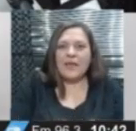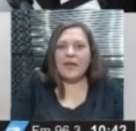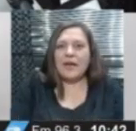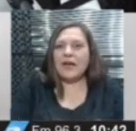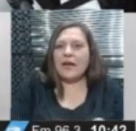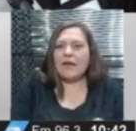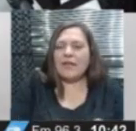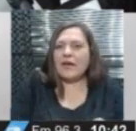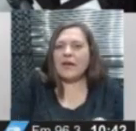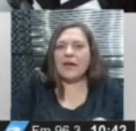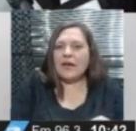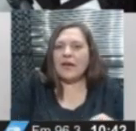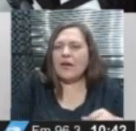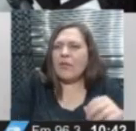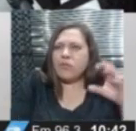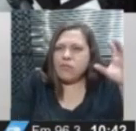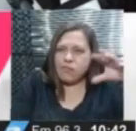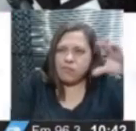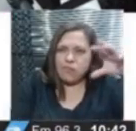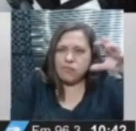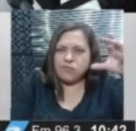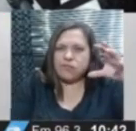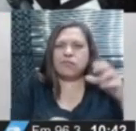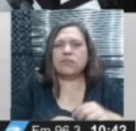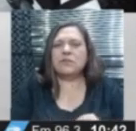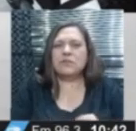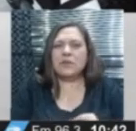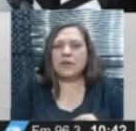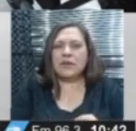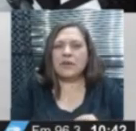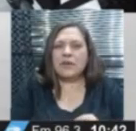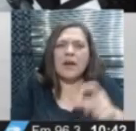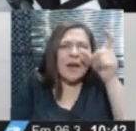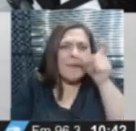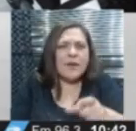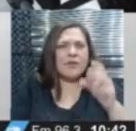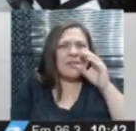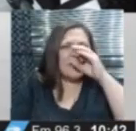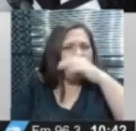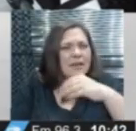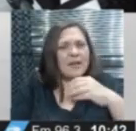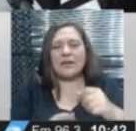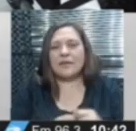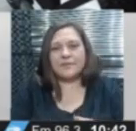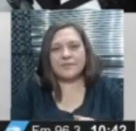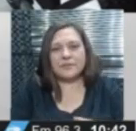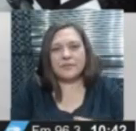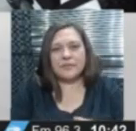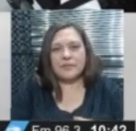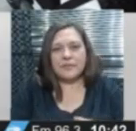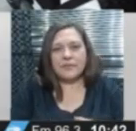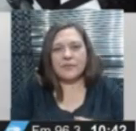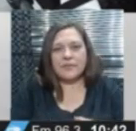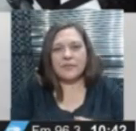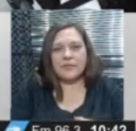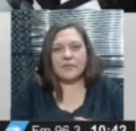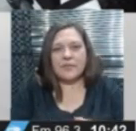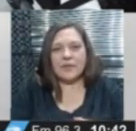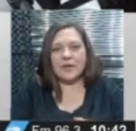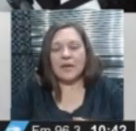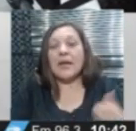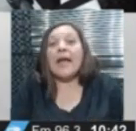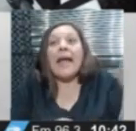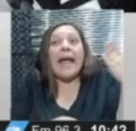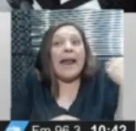de muchas situaciones entonces eh Fue bastante conmovedor eh puntual